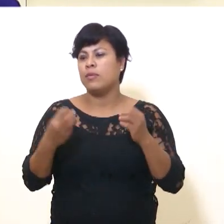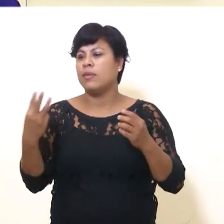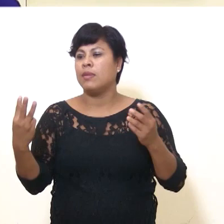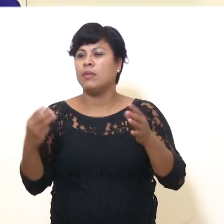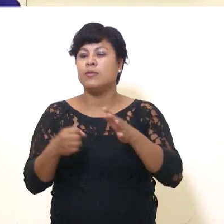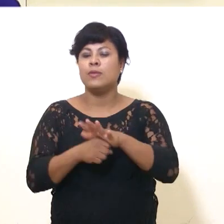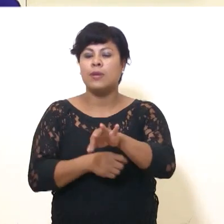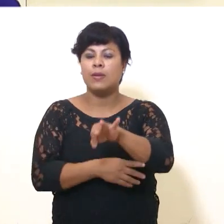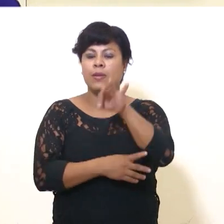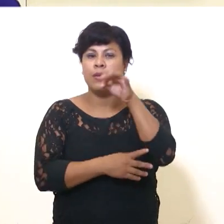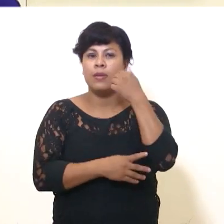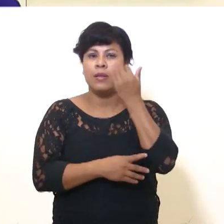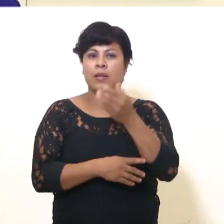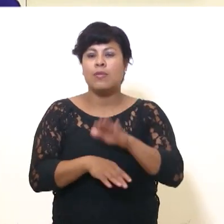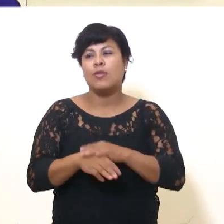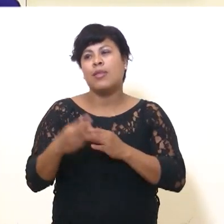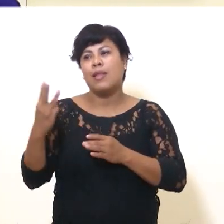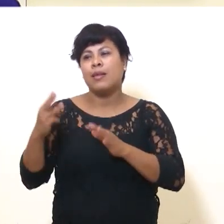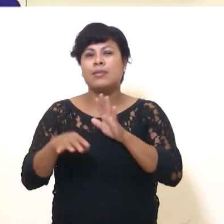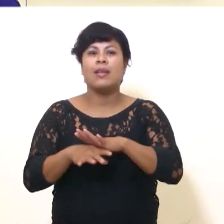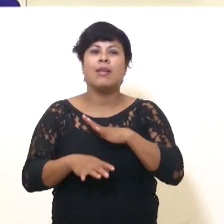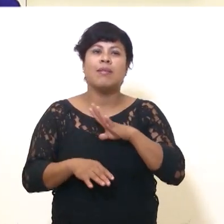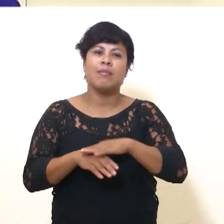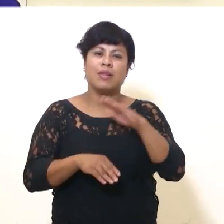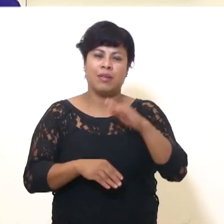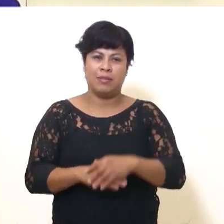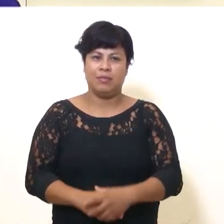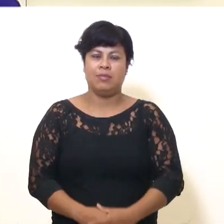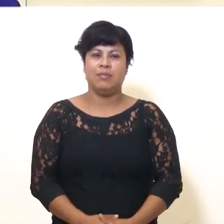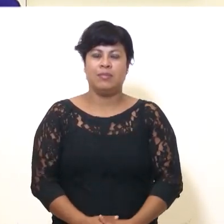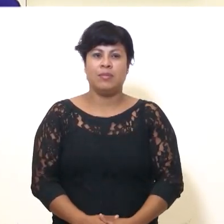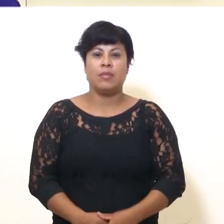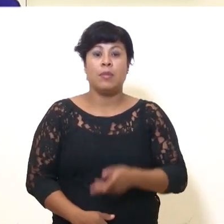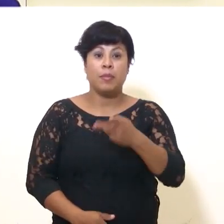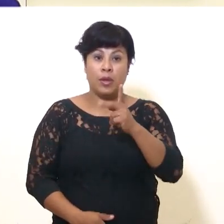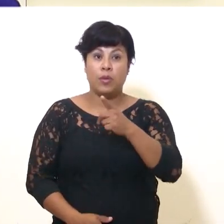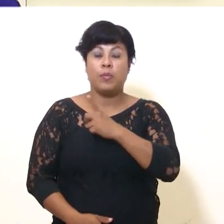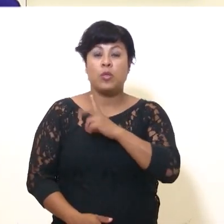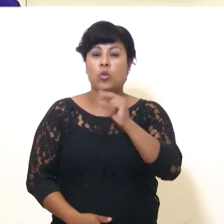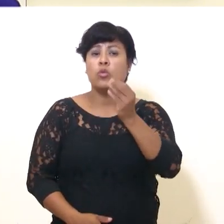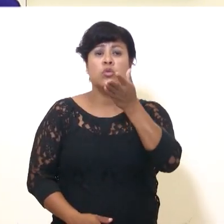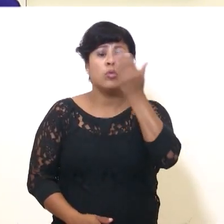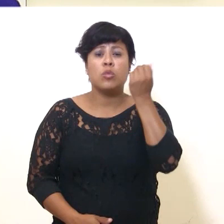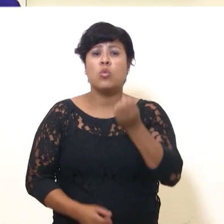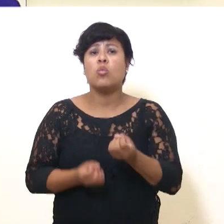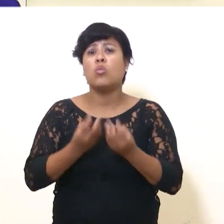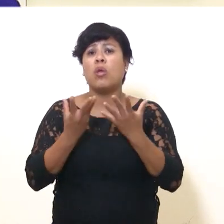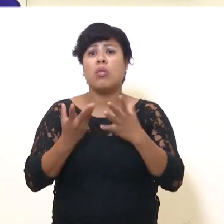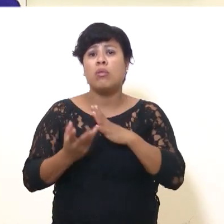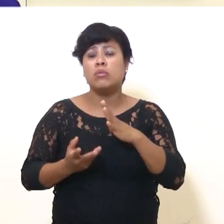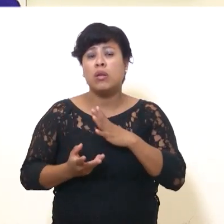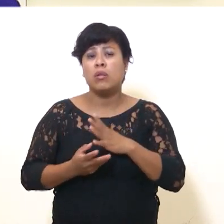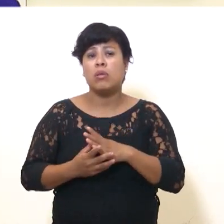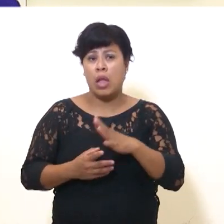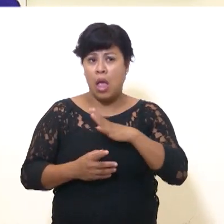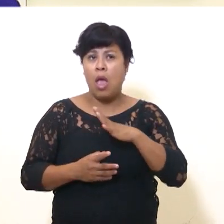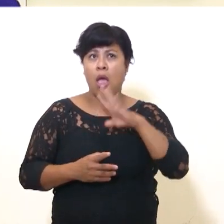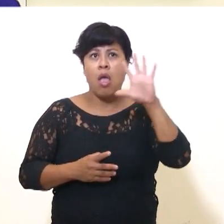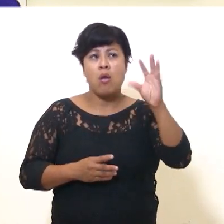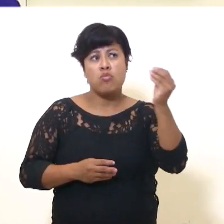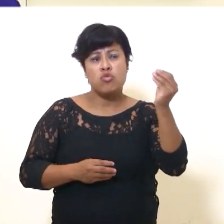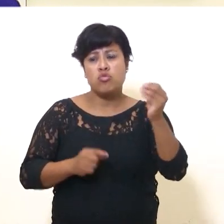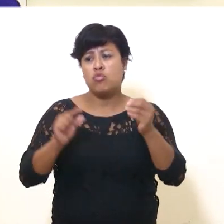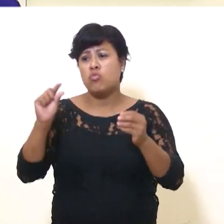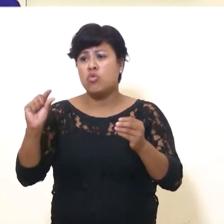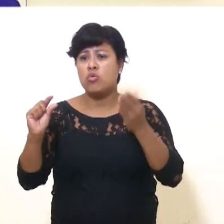esta? Aquí, porque hay más. Sin embargo, no sabemos cuántas más hay. Sabemos que hay